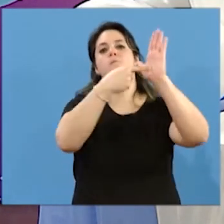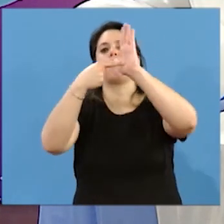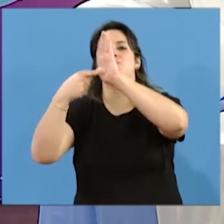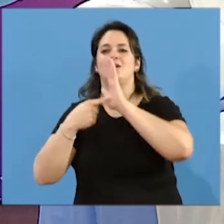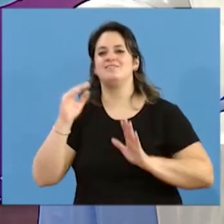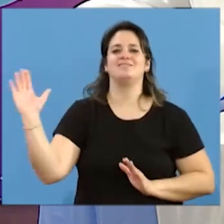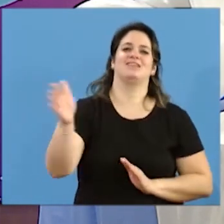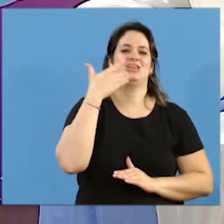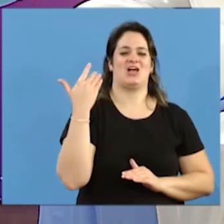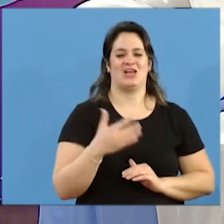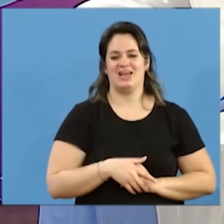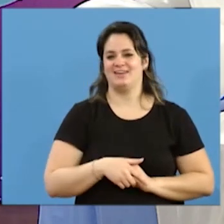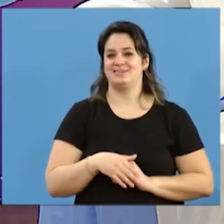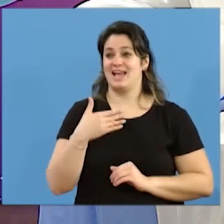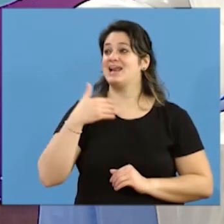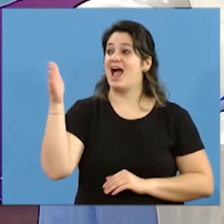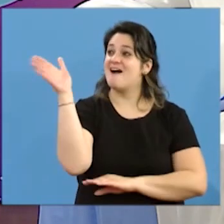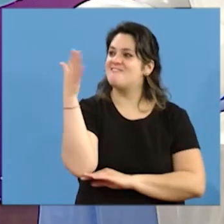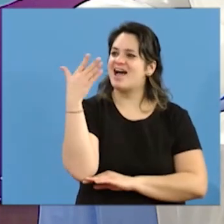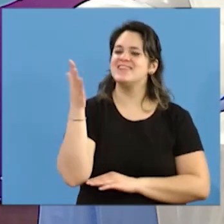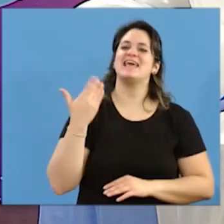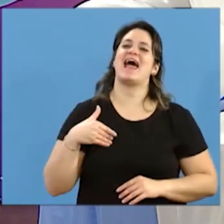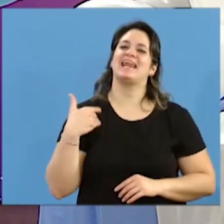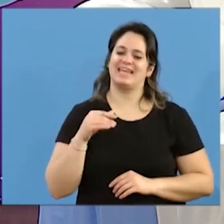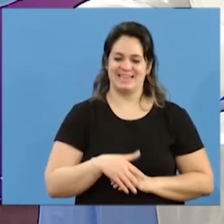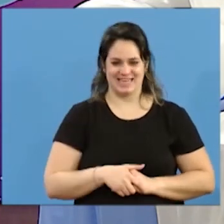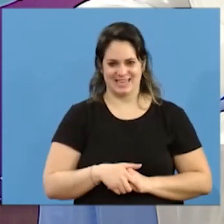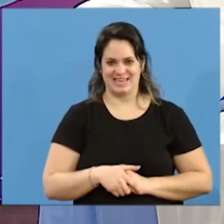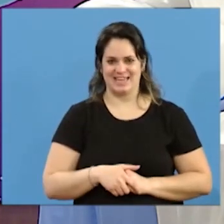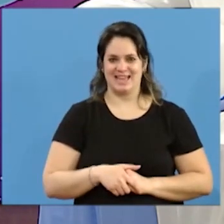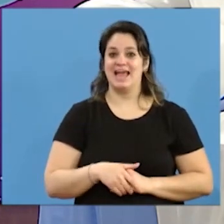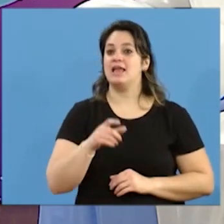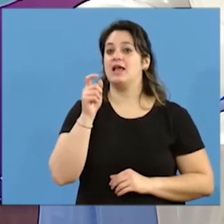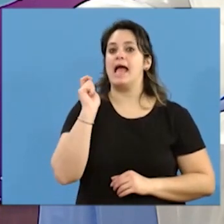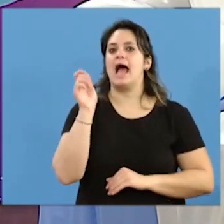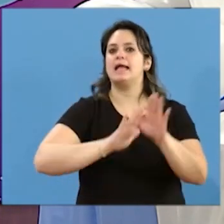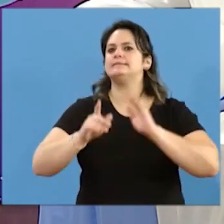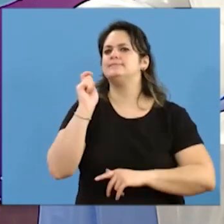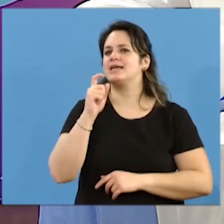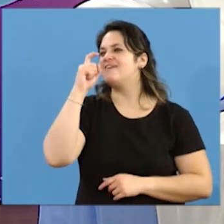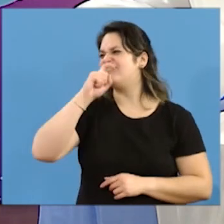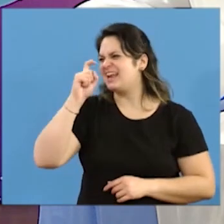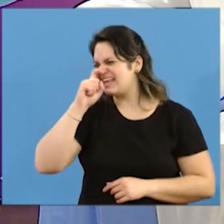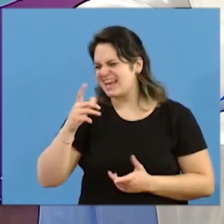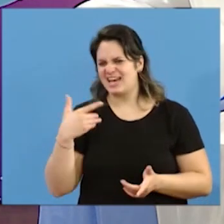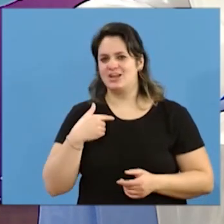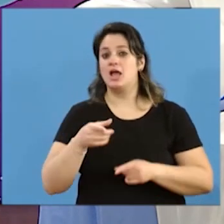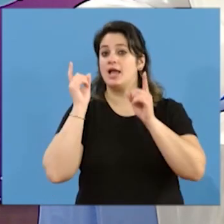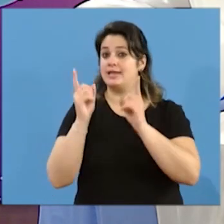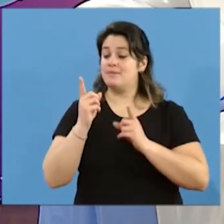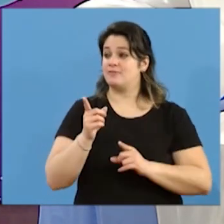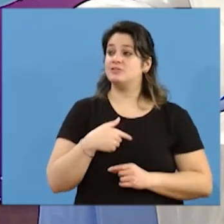los lugares, nuestra bandera argentina de Manuel Belgrano. Y el profe